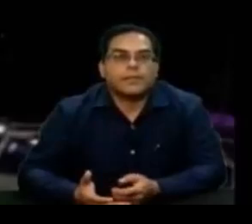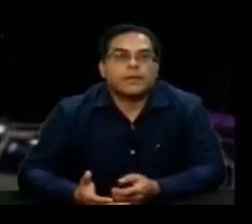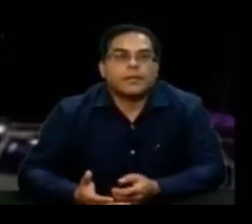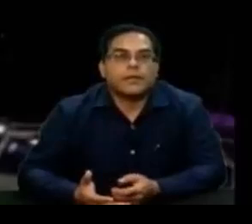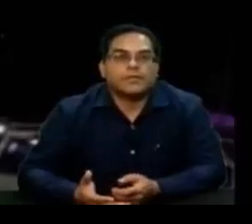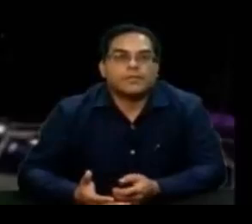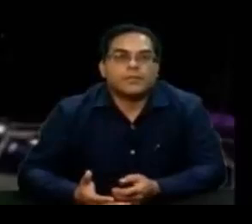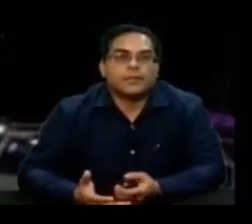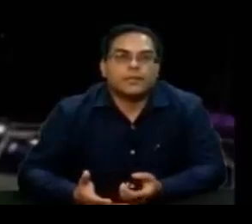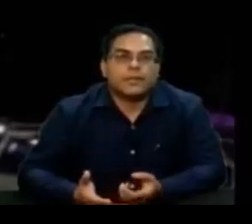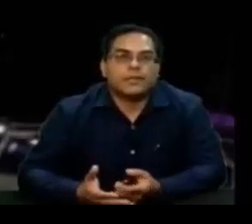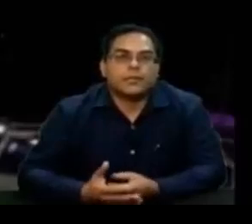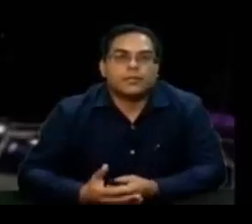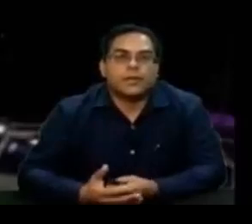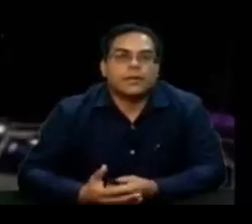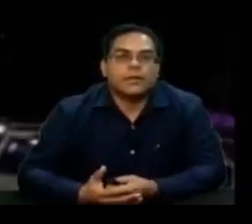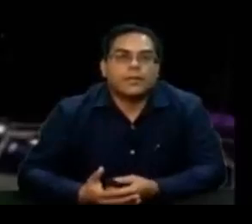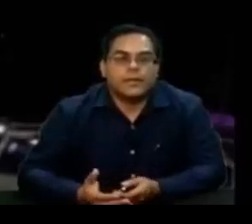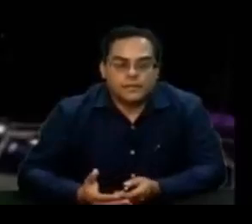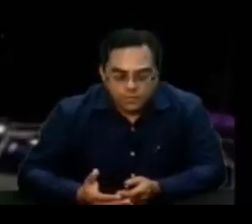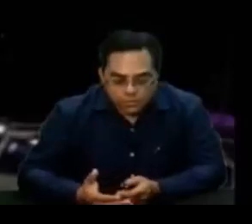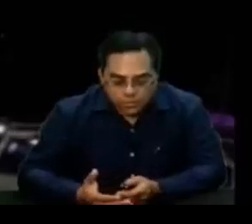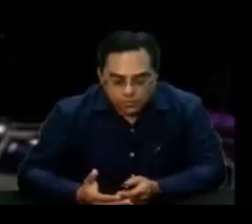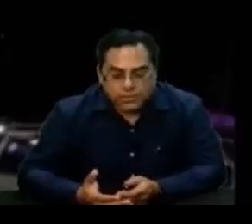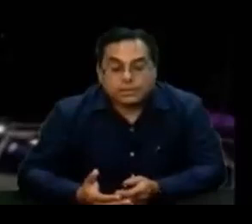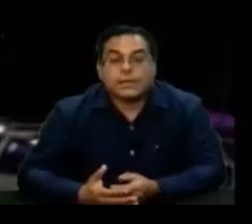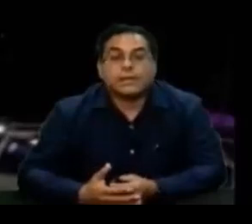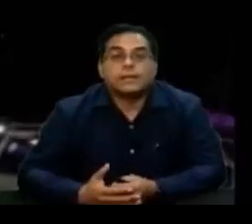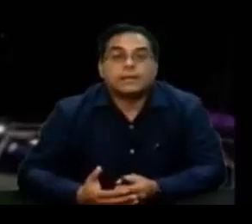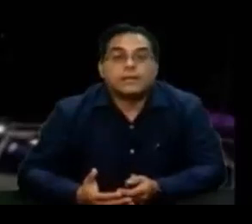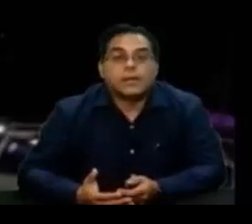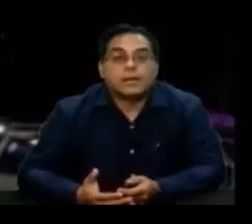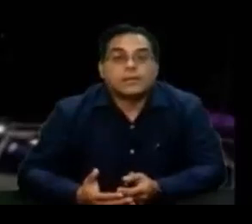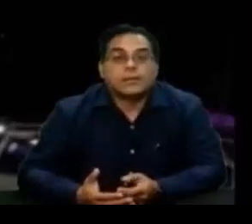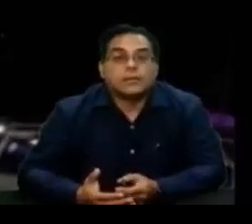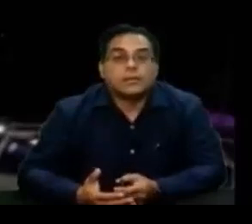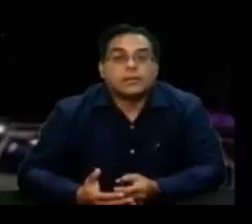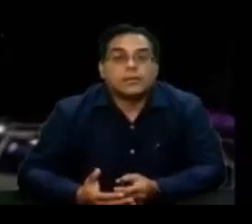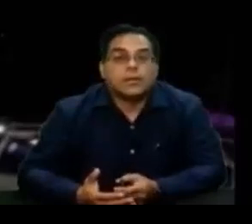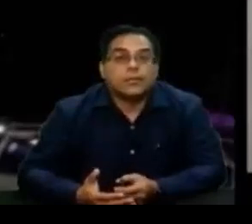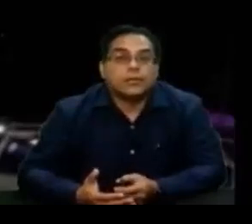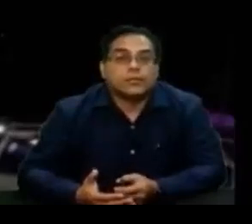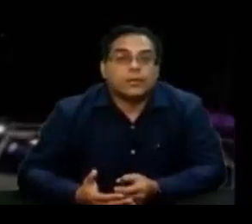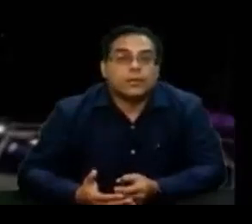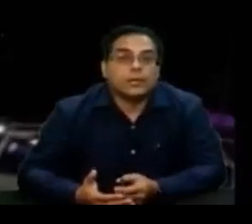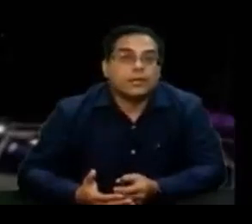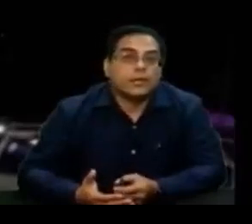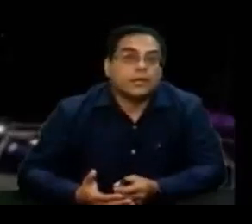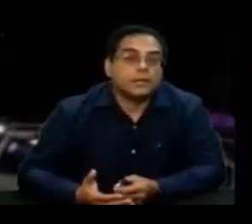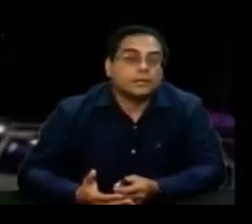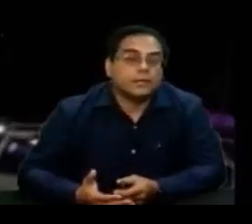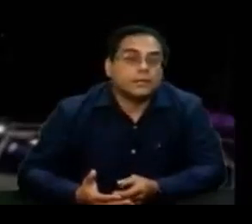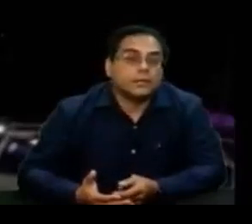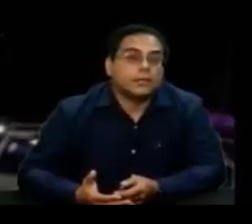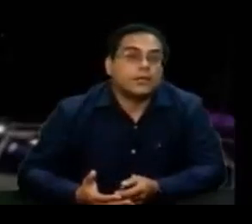siempre hay complicaciones postoperatorias. La niña tuvo una pequeña infección que fue tratada con éxito y hoy por hoy es una niña que